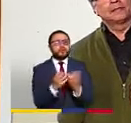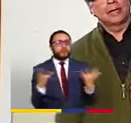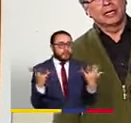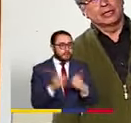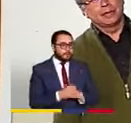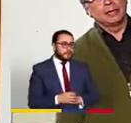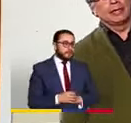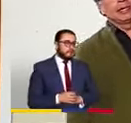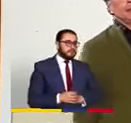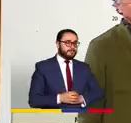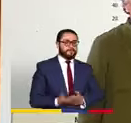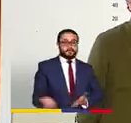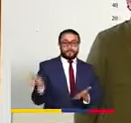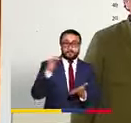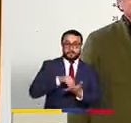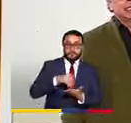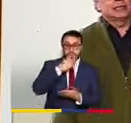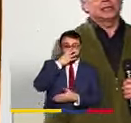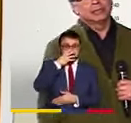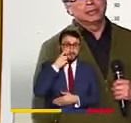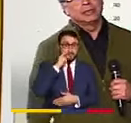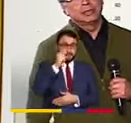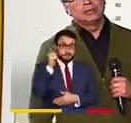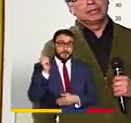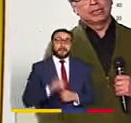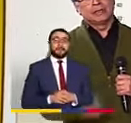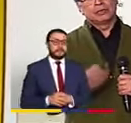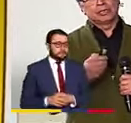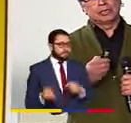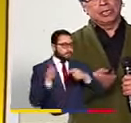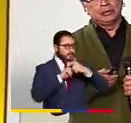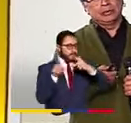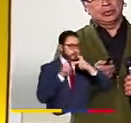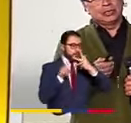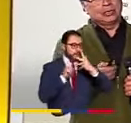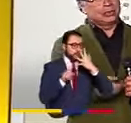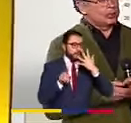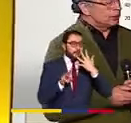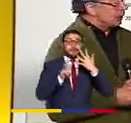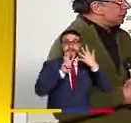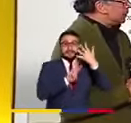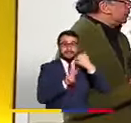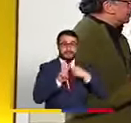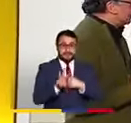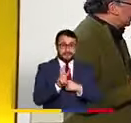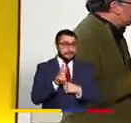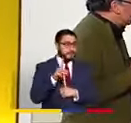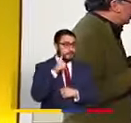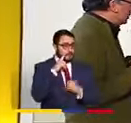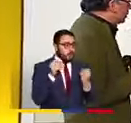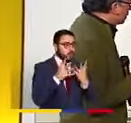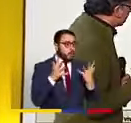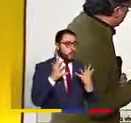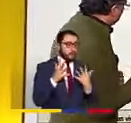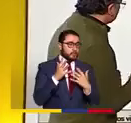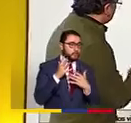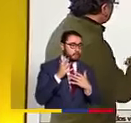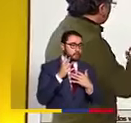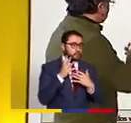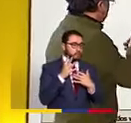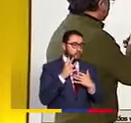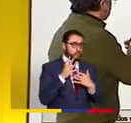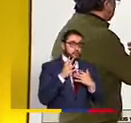Otra vez para la semana 33, pasamos de 173 en